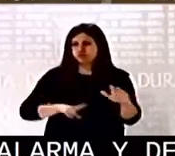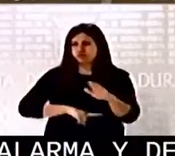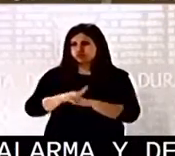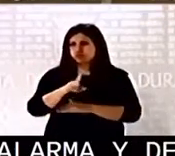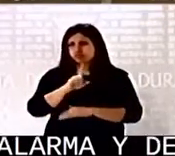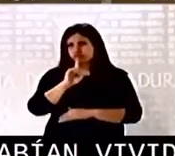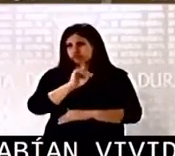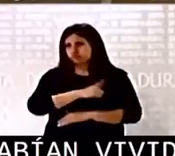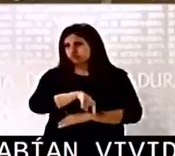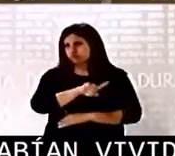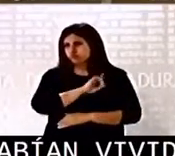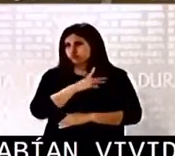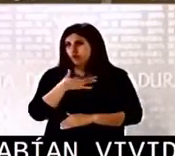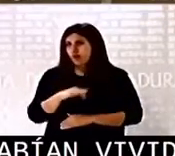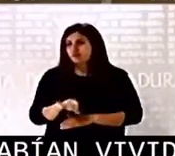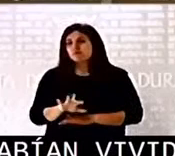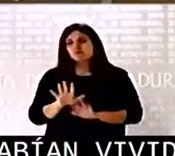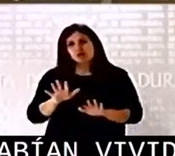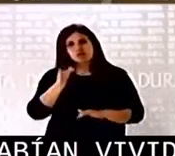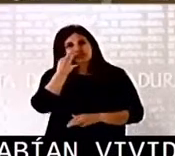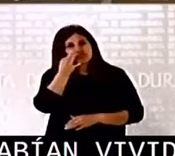a lo largo y ancho de todo este país,